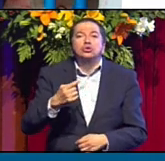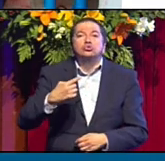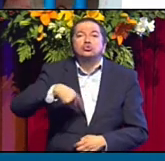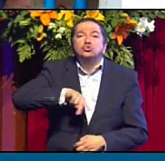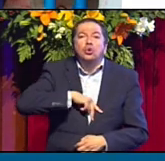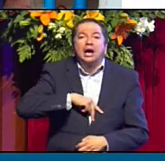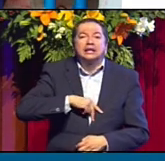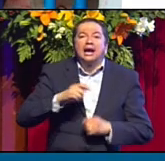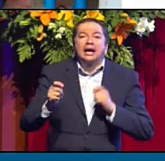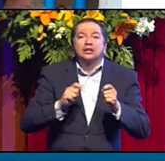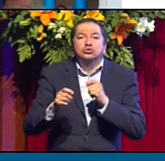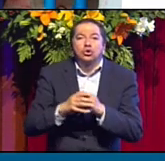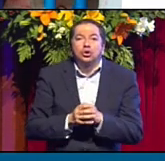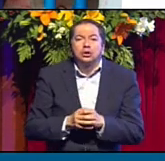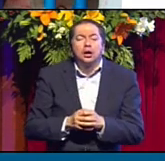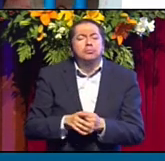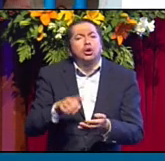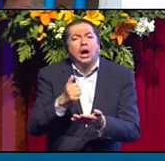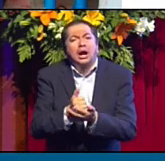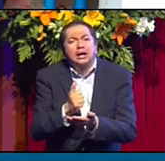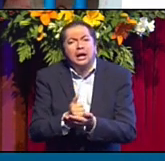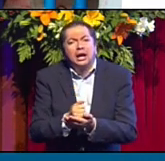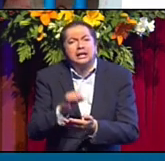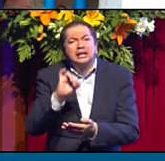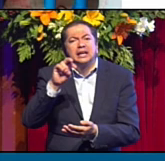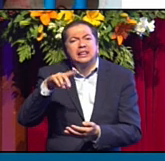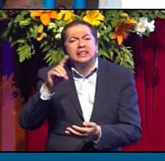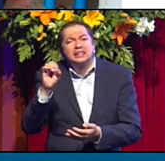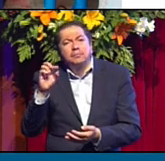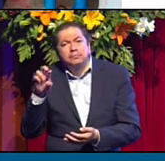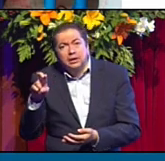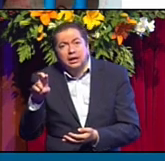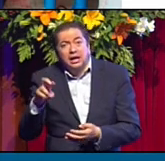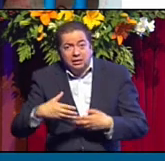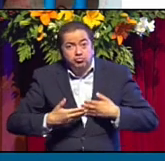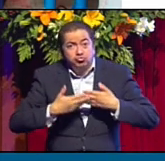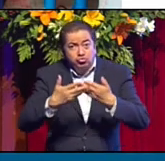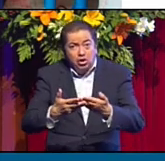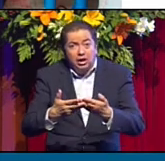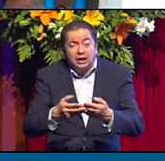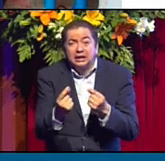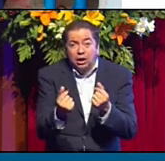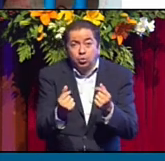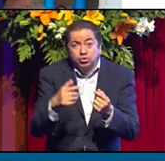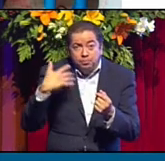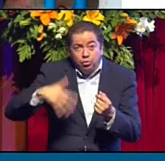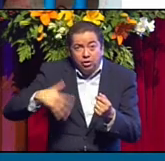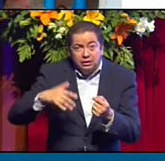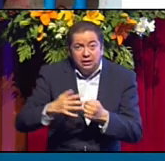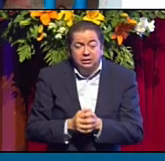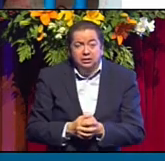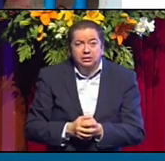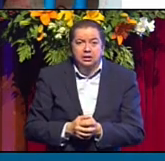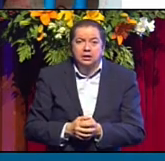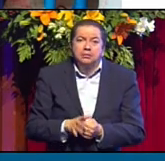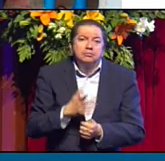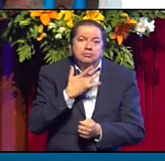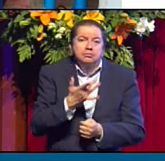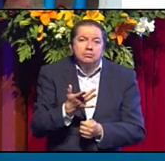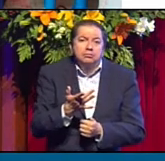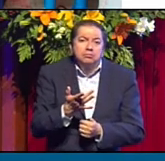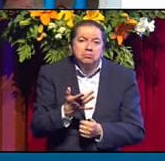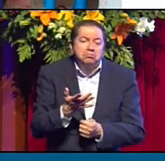gestión. Alguien me va a decir, alcalde, pero el INDAP le entrega recursos importantes. ¿No es así, Bernardo? Y me decís, ¿por qué? Pues si